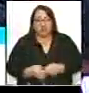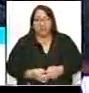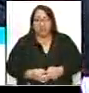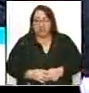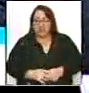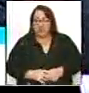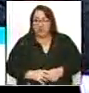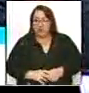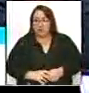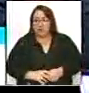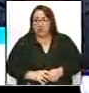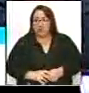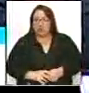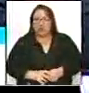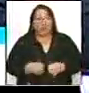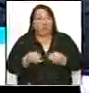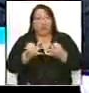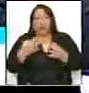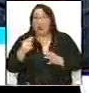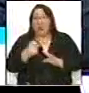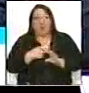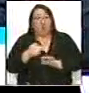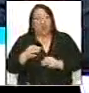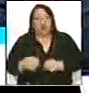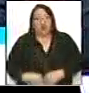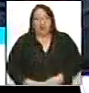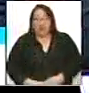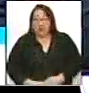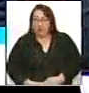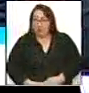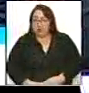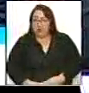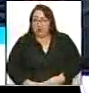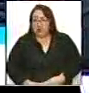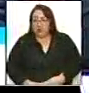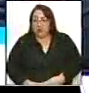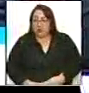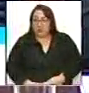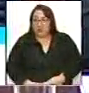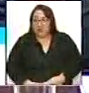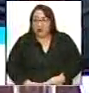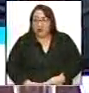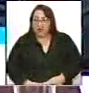candidatos a gobernadores regionales hay como cancha en cada región. Ah, bueno, pero eso.